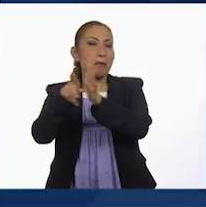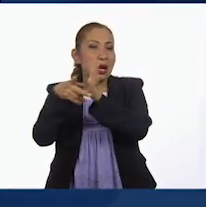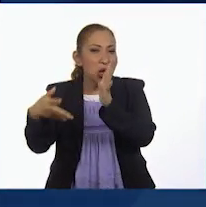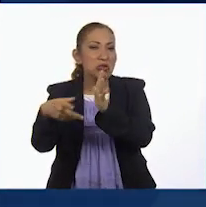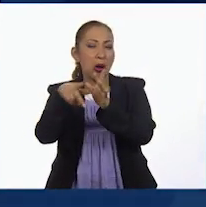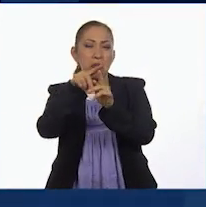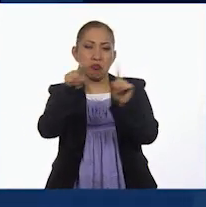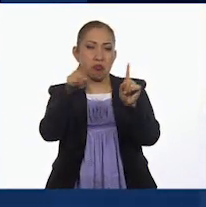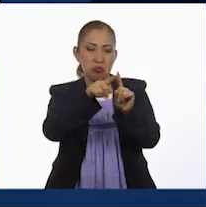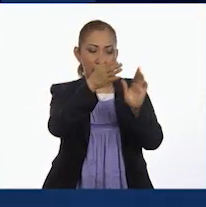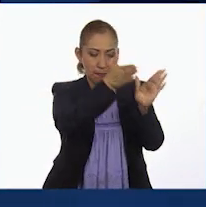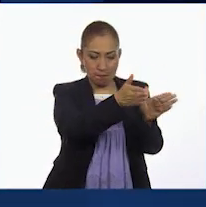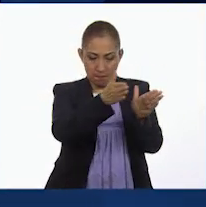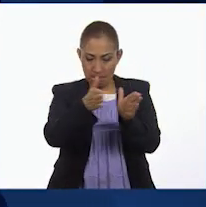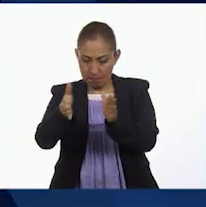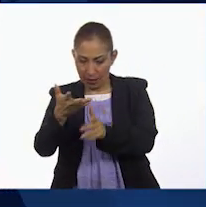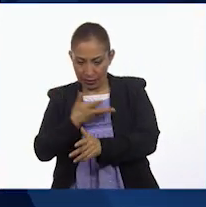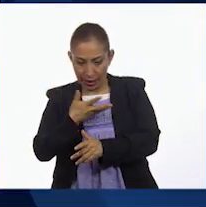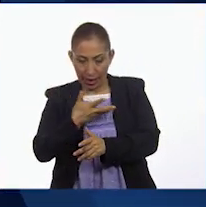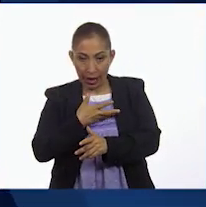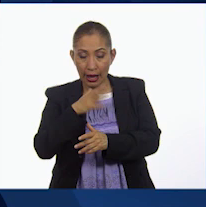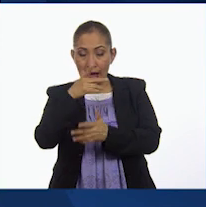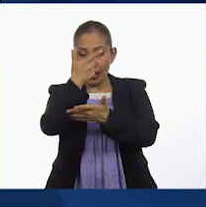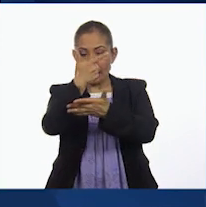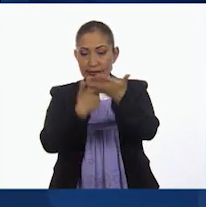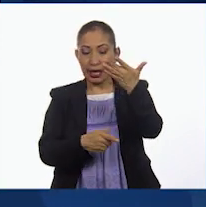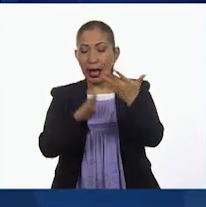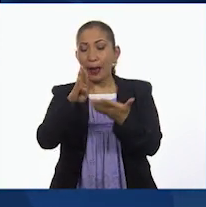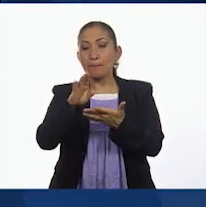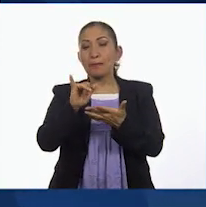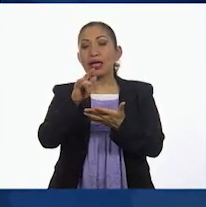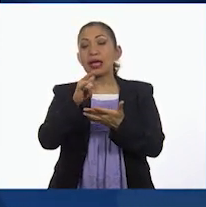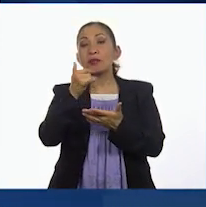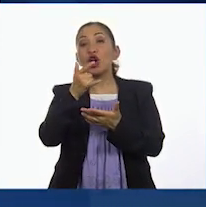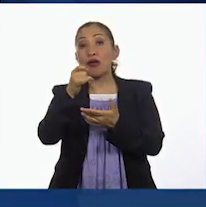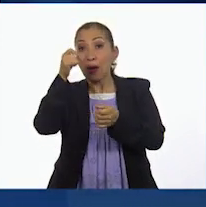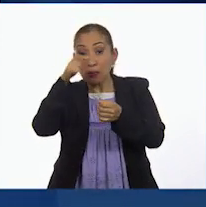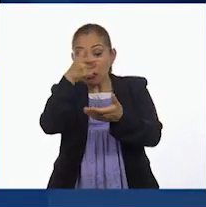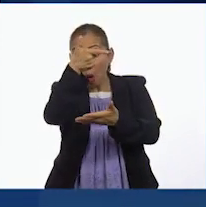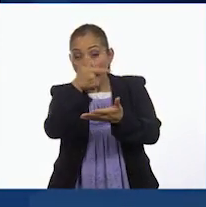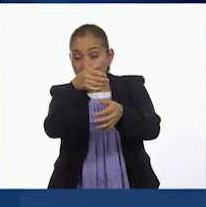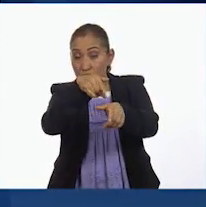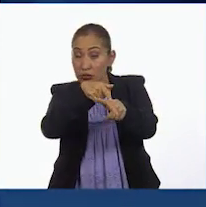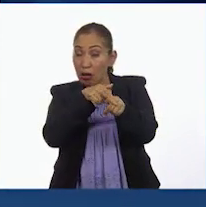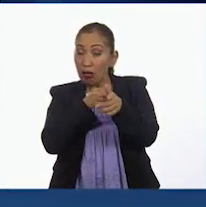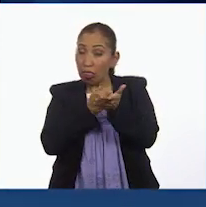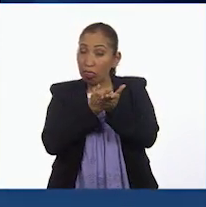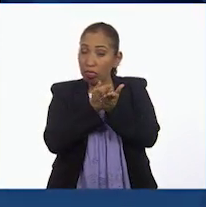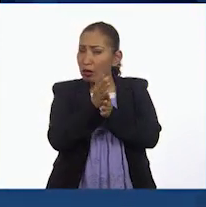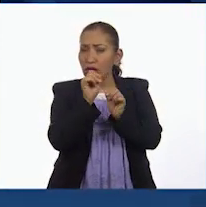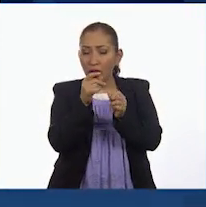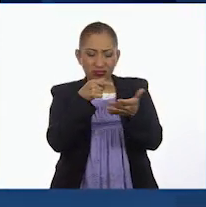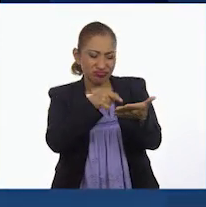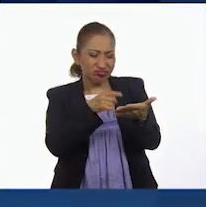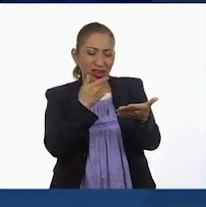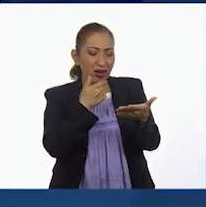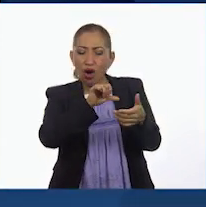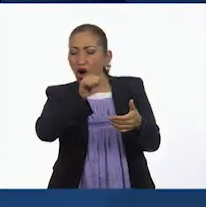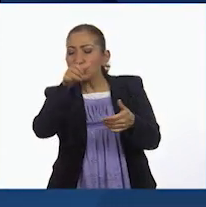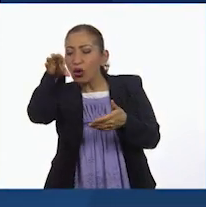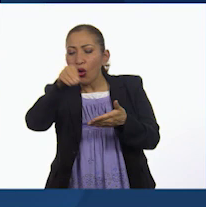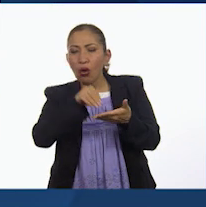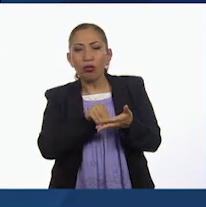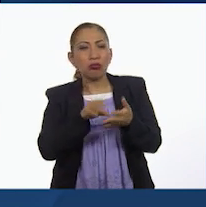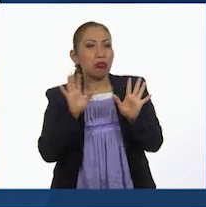con nuestra bibliografía, pero esta bibliografía también puede variar en algún momento porque quizá no encontramos la suficiente información y